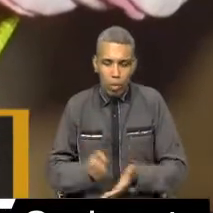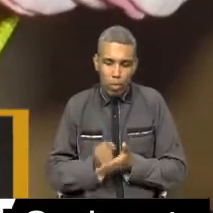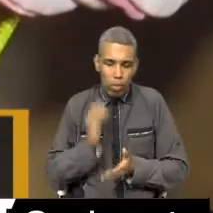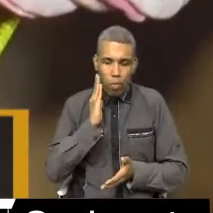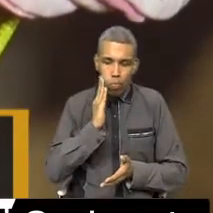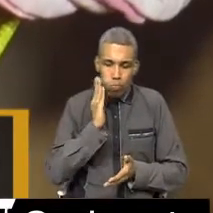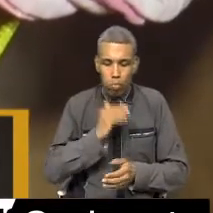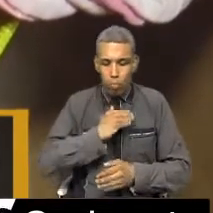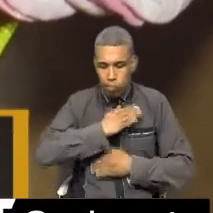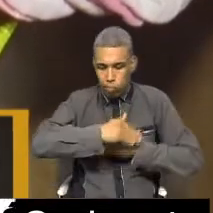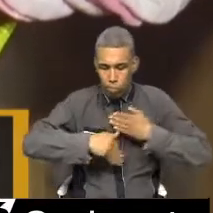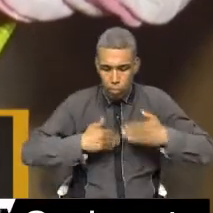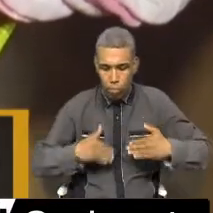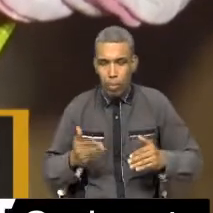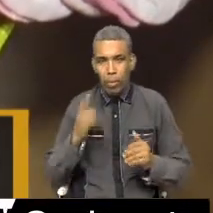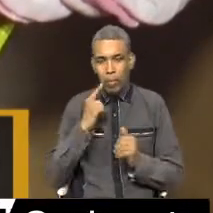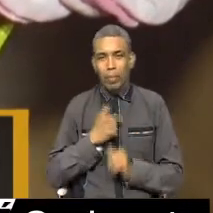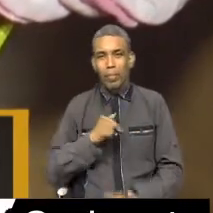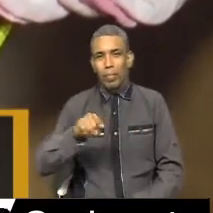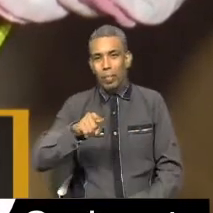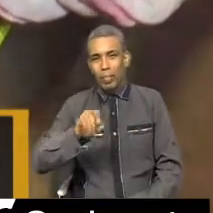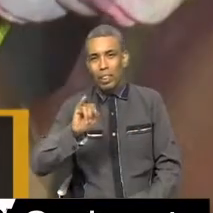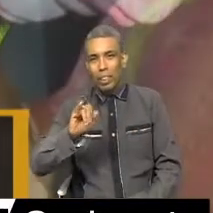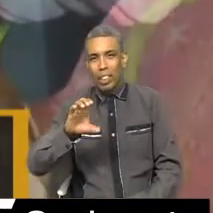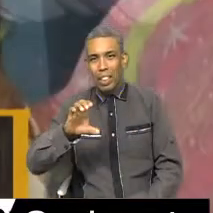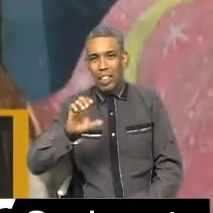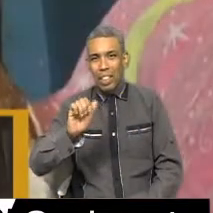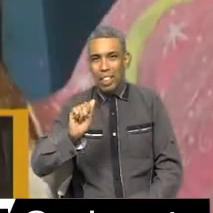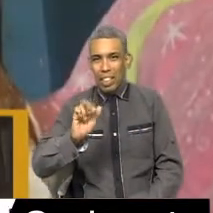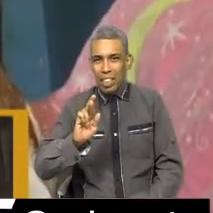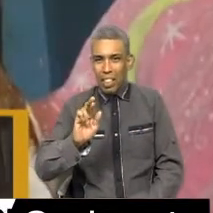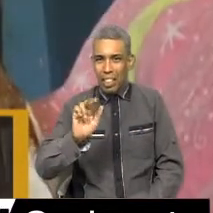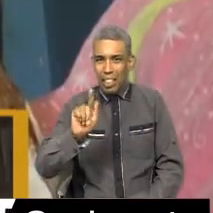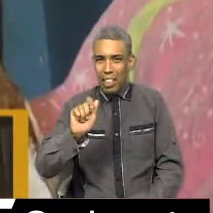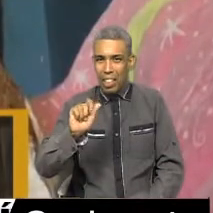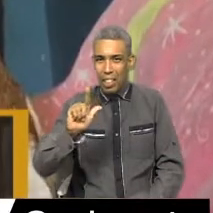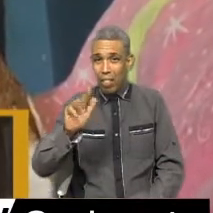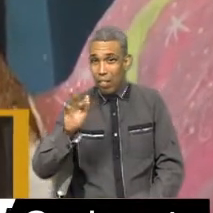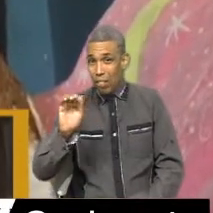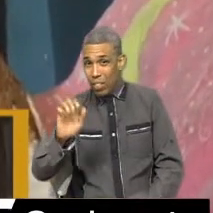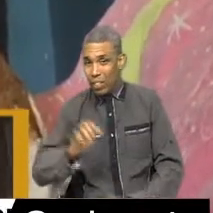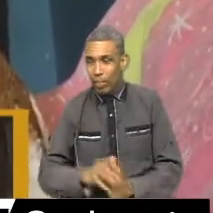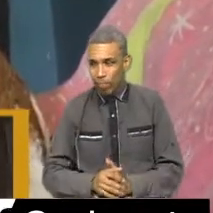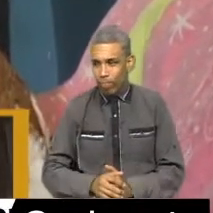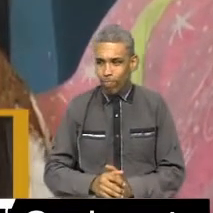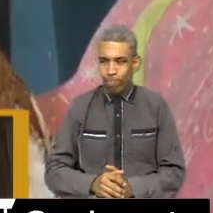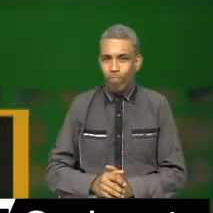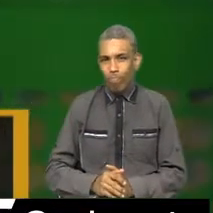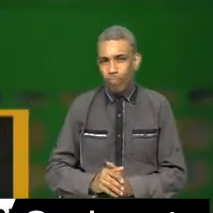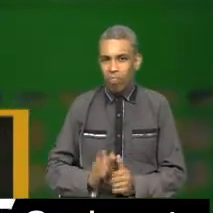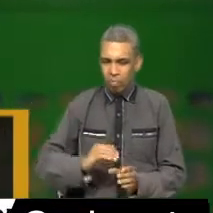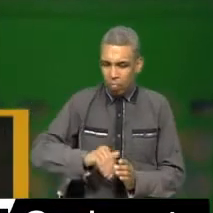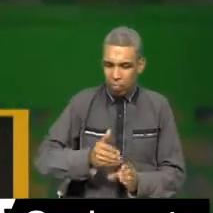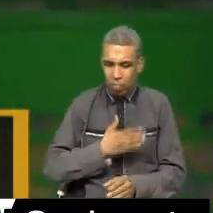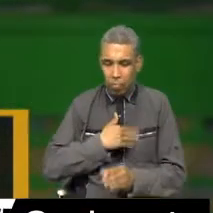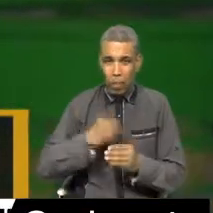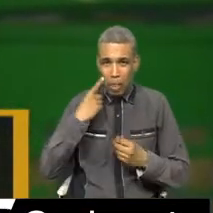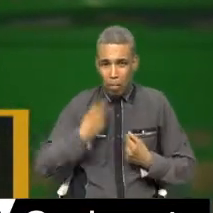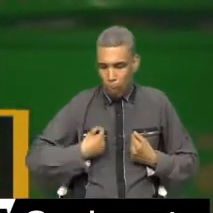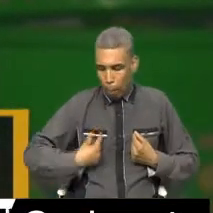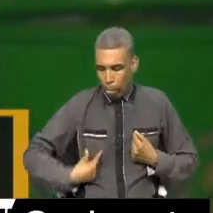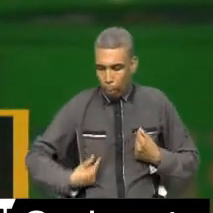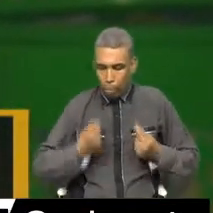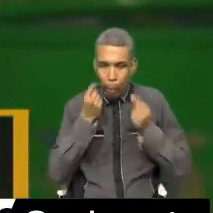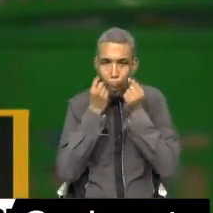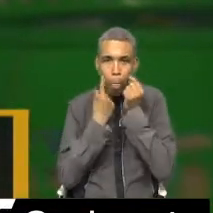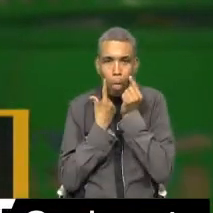Cicalfater, Procicar, que es para la cicatrización de las heridas. A este drama se le suma que Claudia Marcela Santos debe luchar en la EPS a la que el